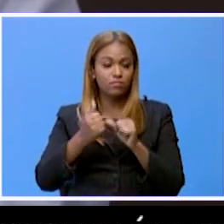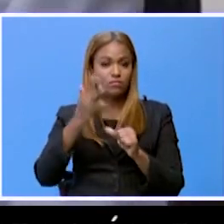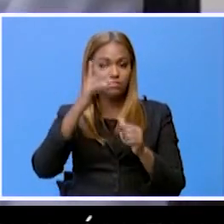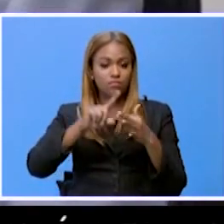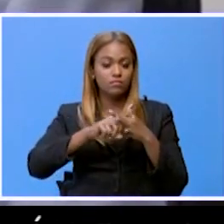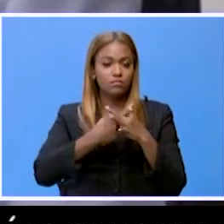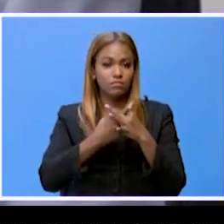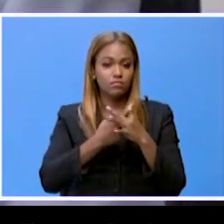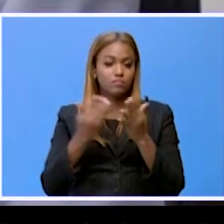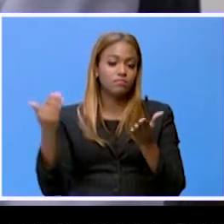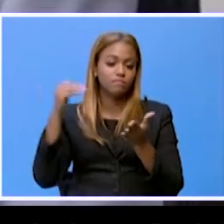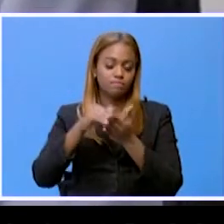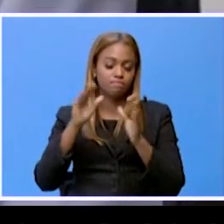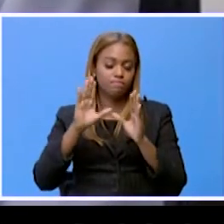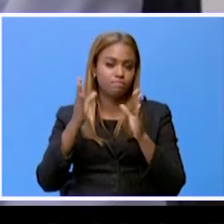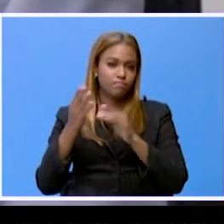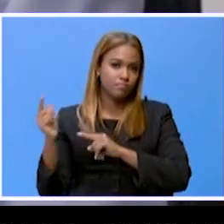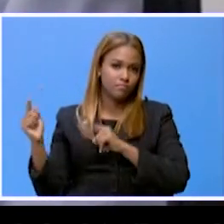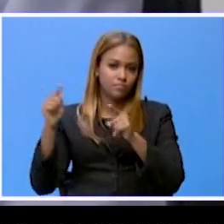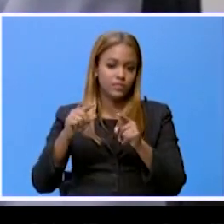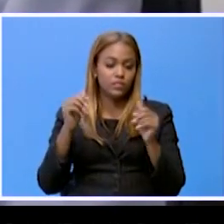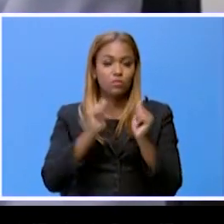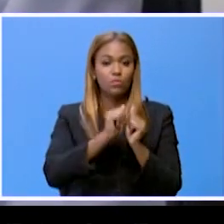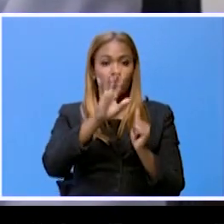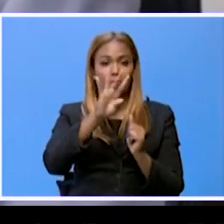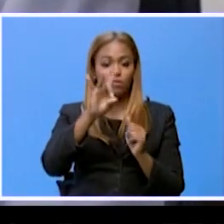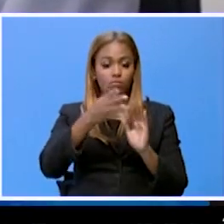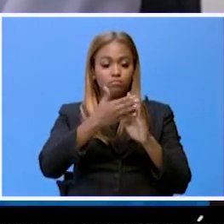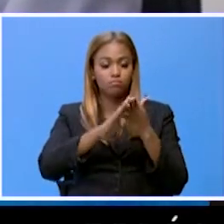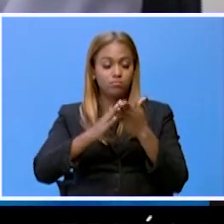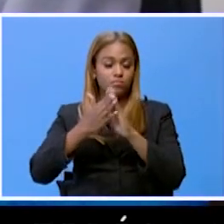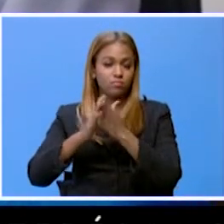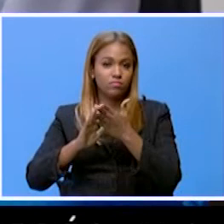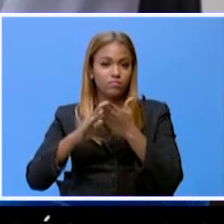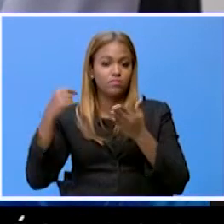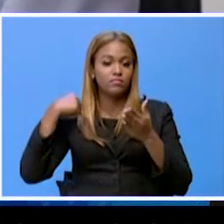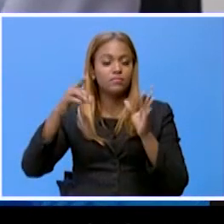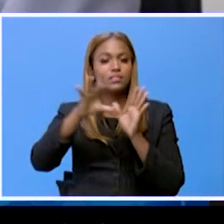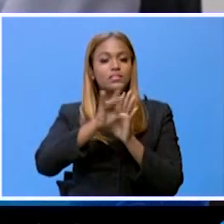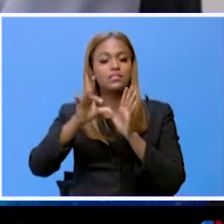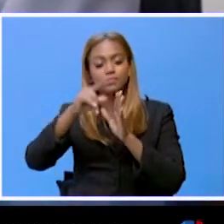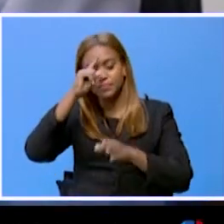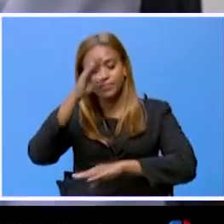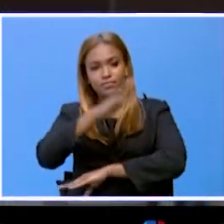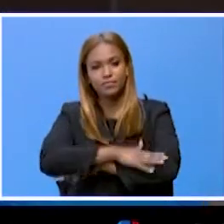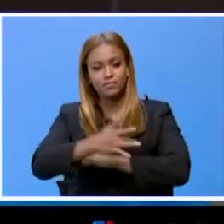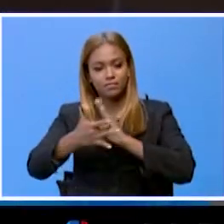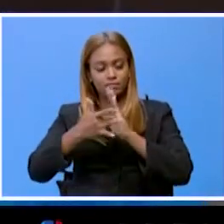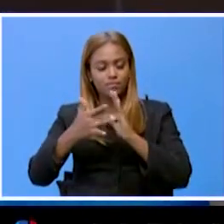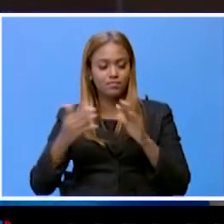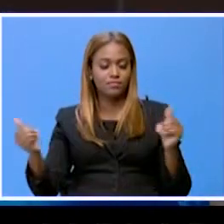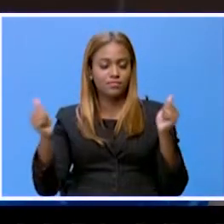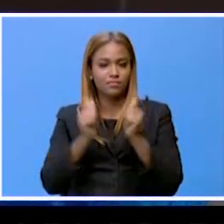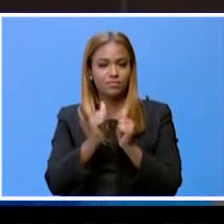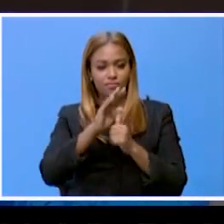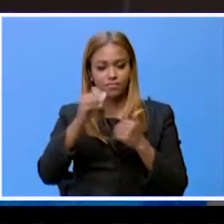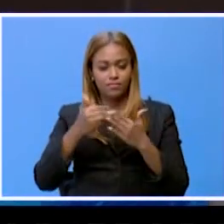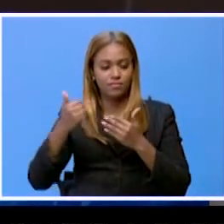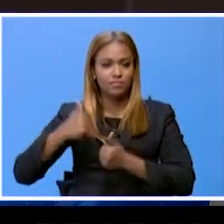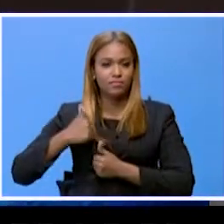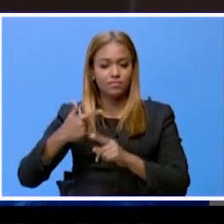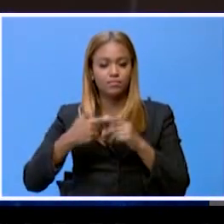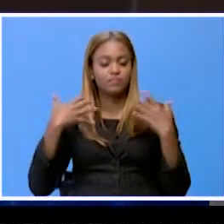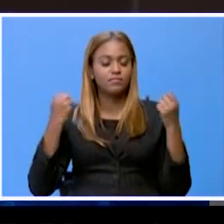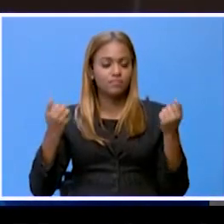iniciaremos el retorno a las aulas en 48 municipios escogidos por la Mesa Técnica Conjunta de los Ministerios de